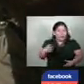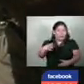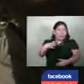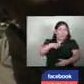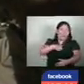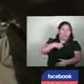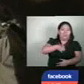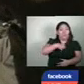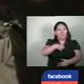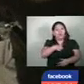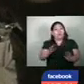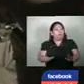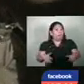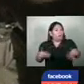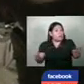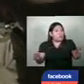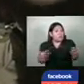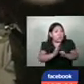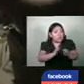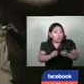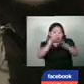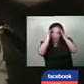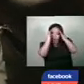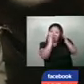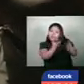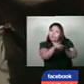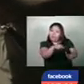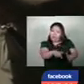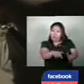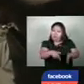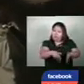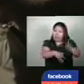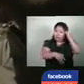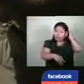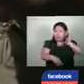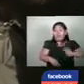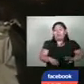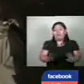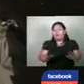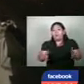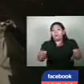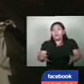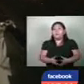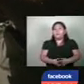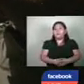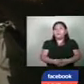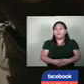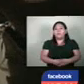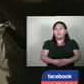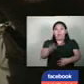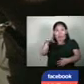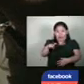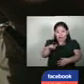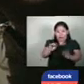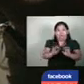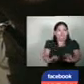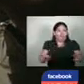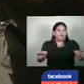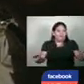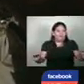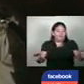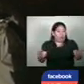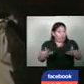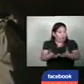porque nunca nadie hace nada por las personas, como incluso aquí hay muchos niños y